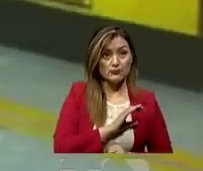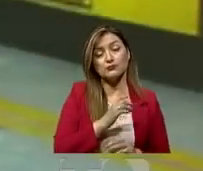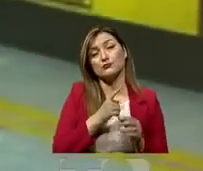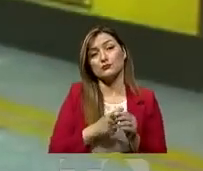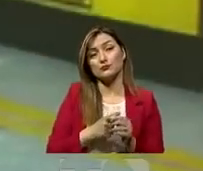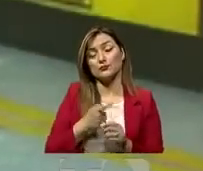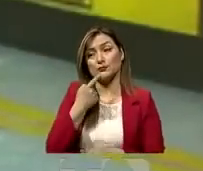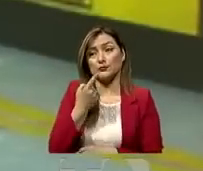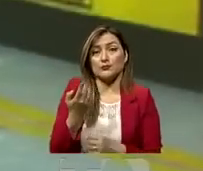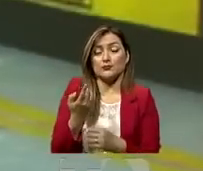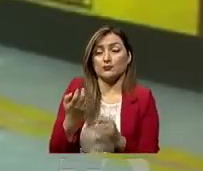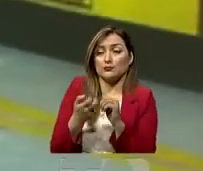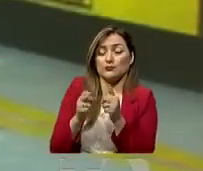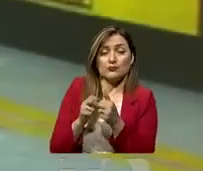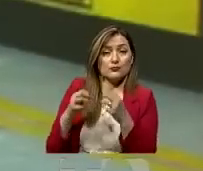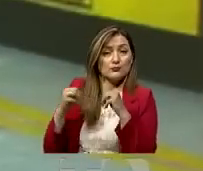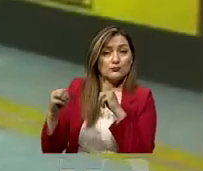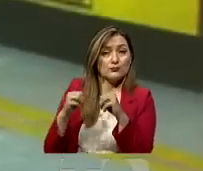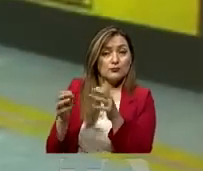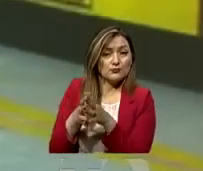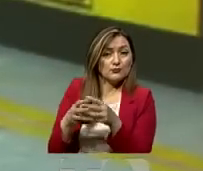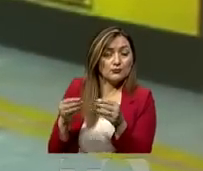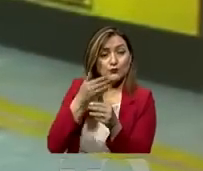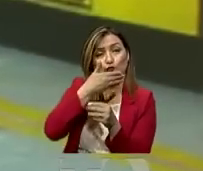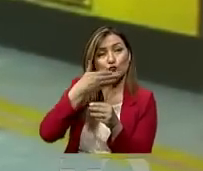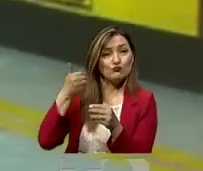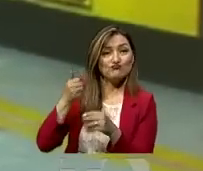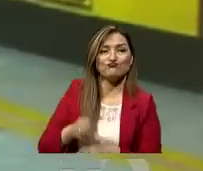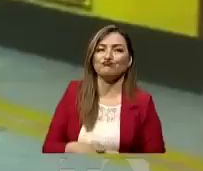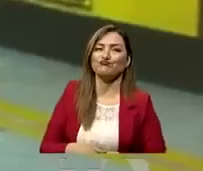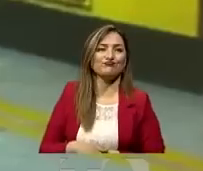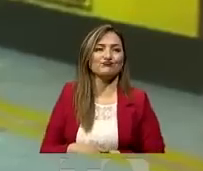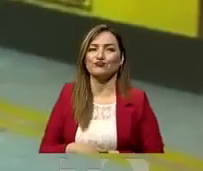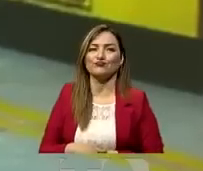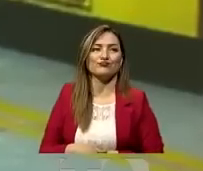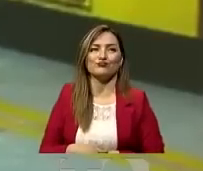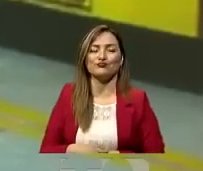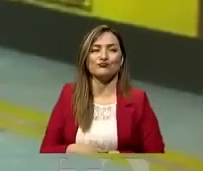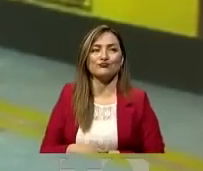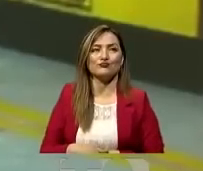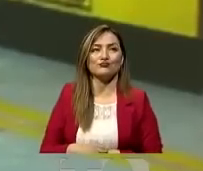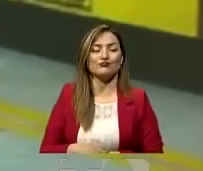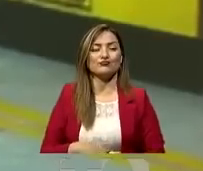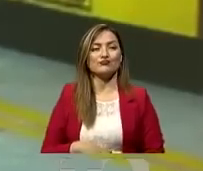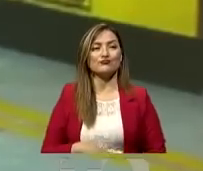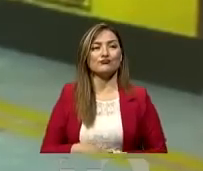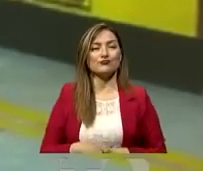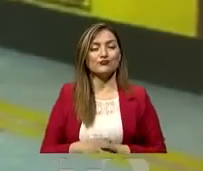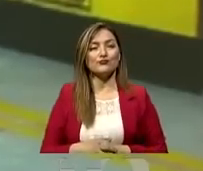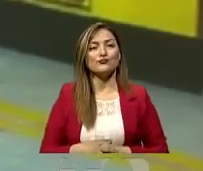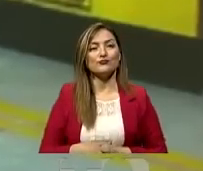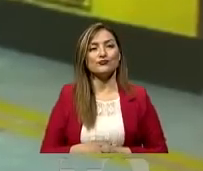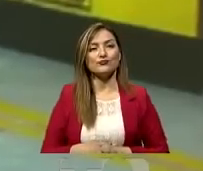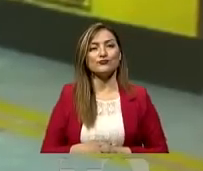el momento una solución a corto plazo para mejorar el servicio de transporte en el Corredor Central Norte. Esto a pesar de